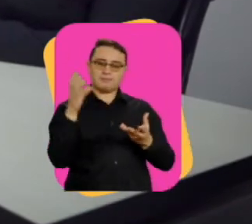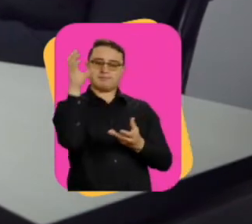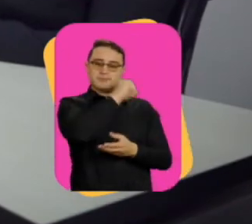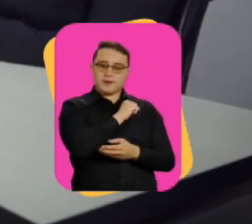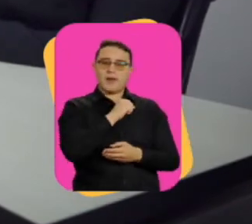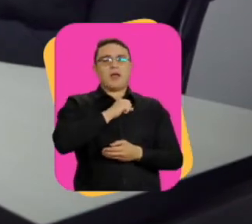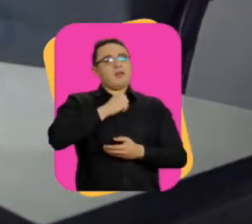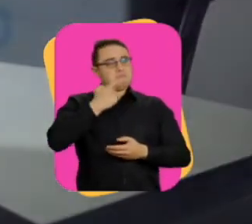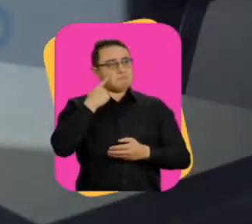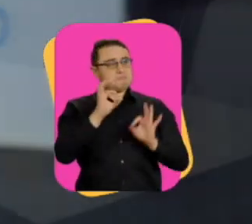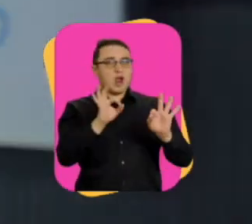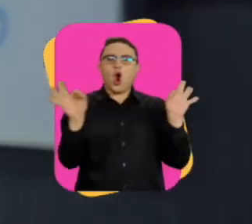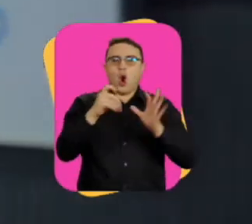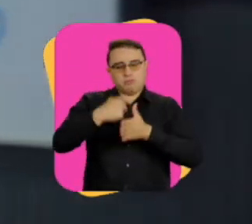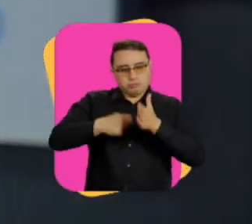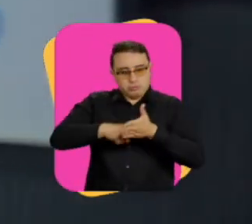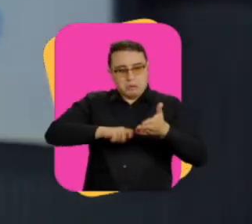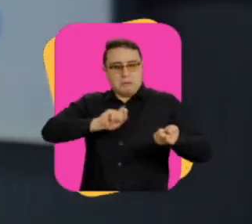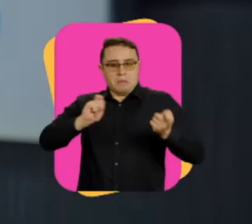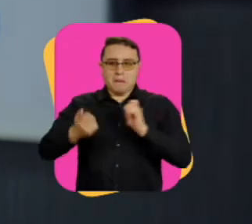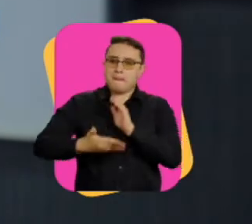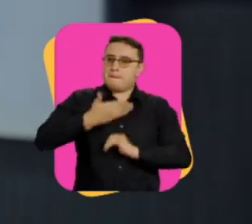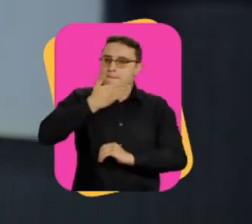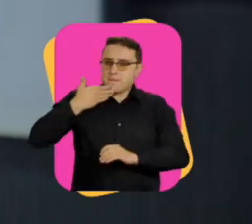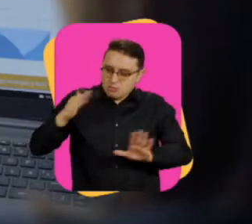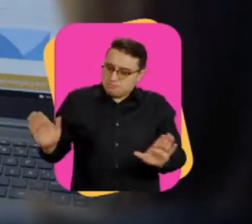poder mejorar la gestión de la entidad.